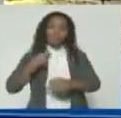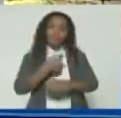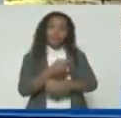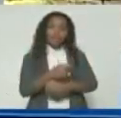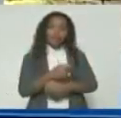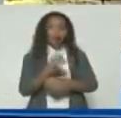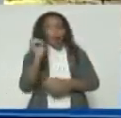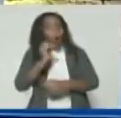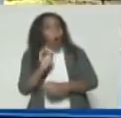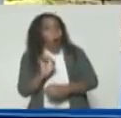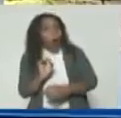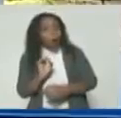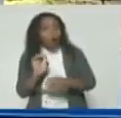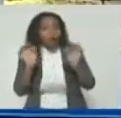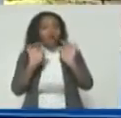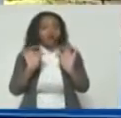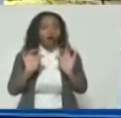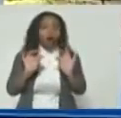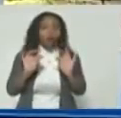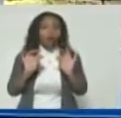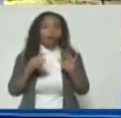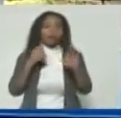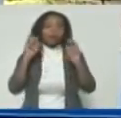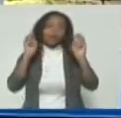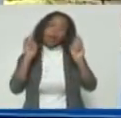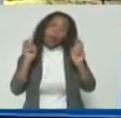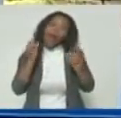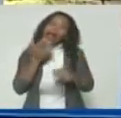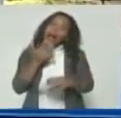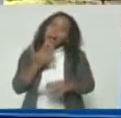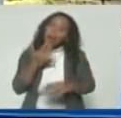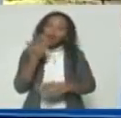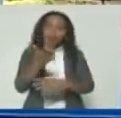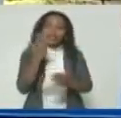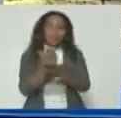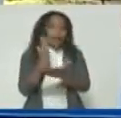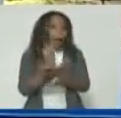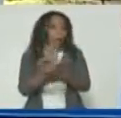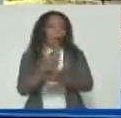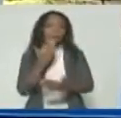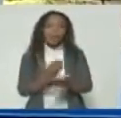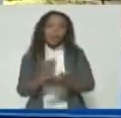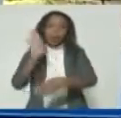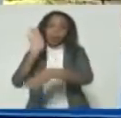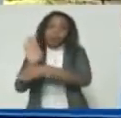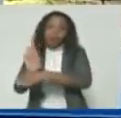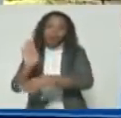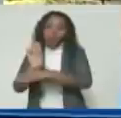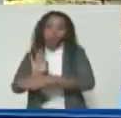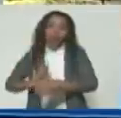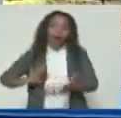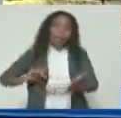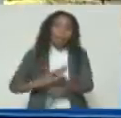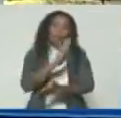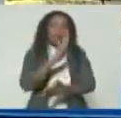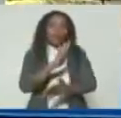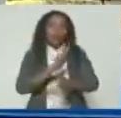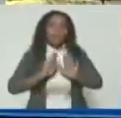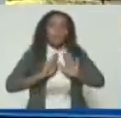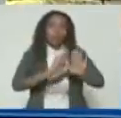o a través de mecanismos arancelarios, por ejemplo. Usted siempre ha pedido la protección y el impulso a la industria